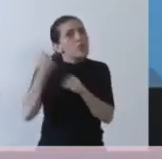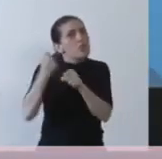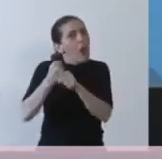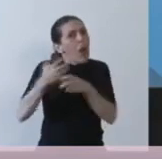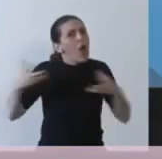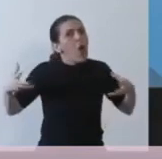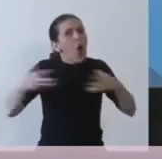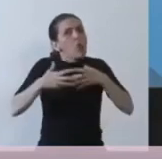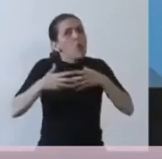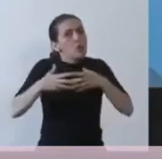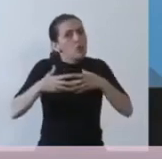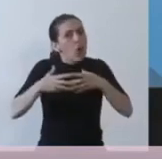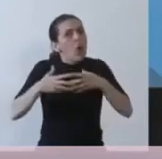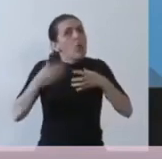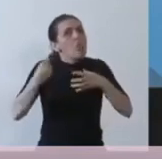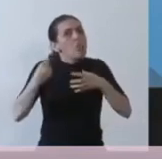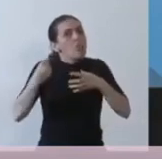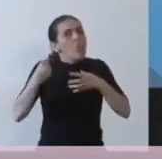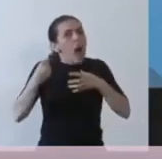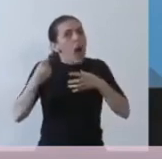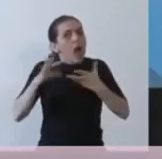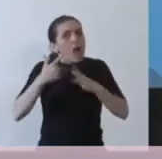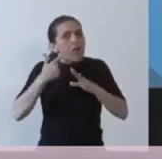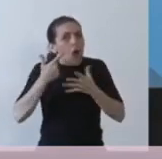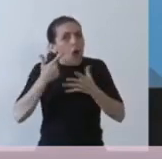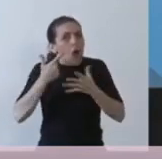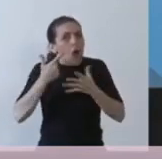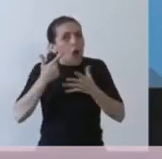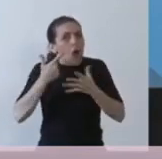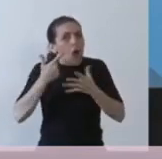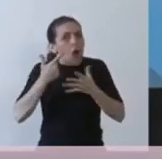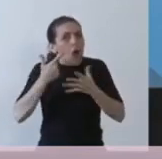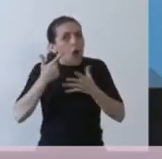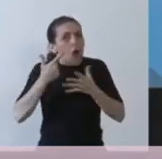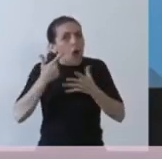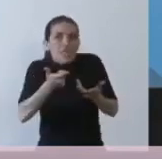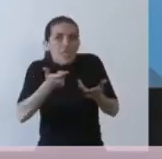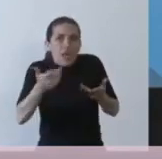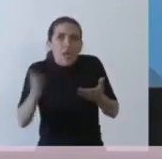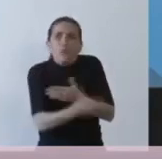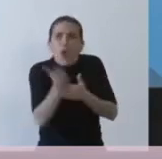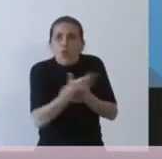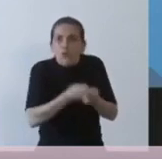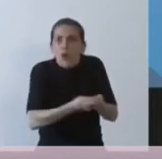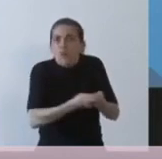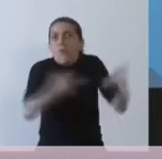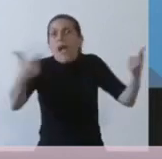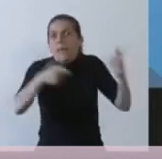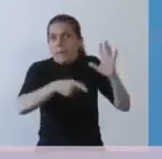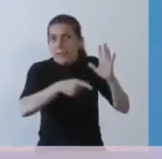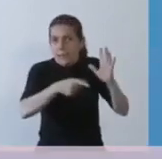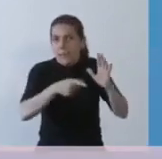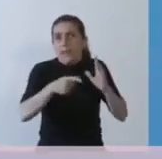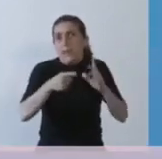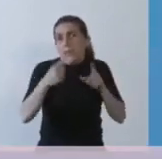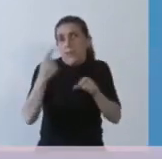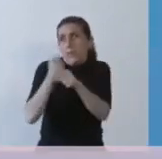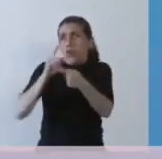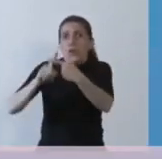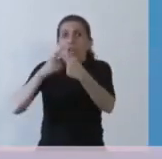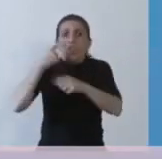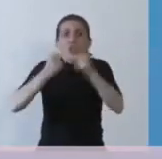para poder generar ese estímulo a la producción estamos trabajando cotidianamente con la industria para generar estos